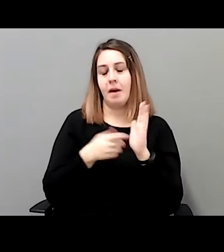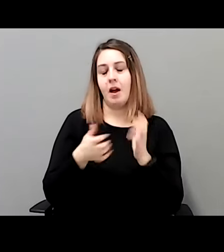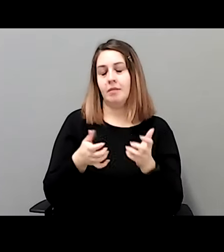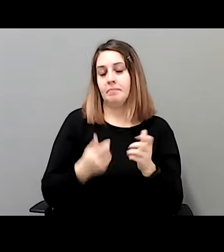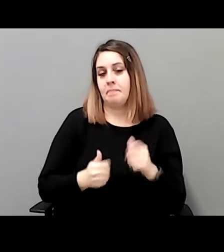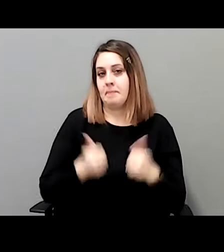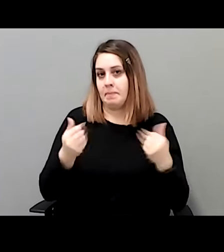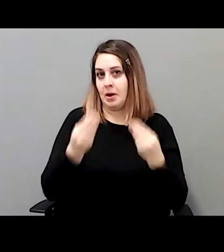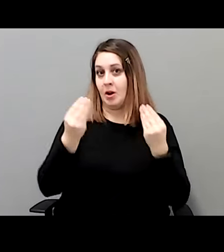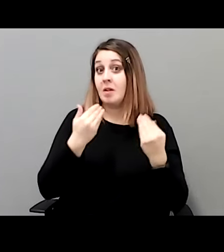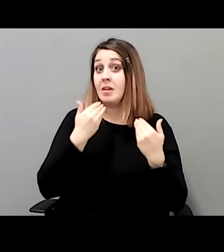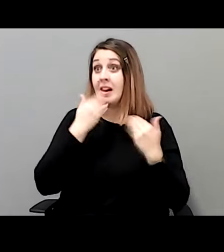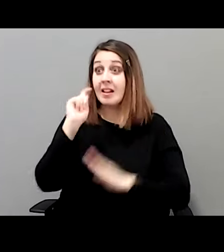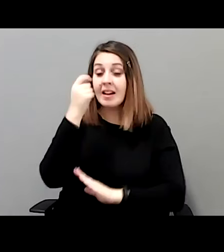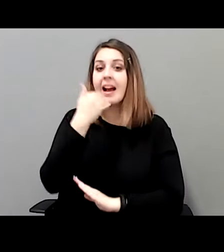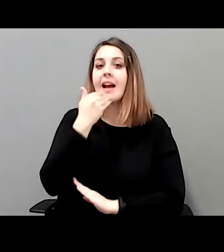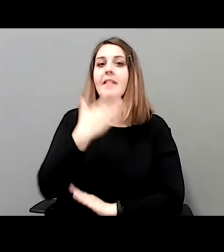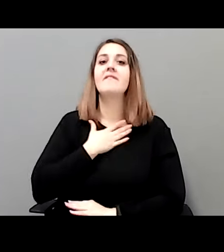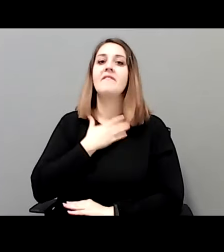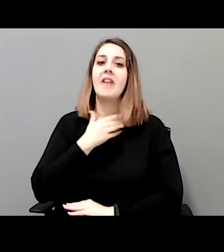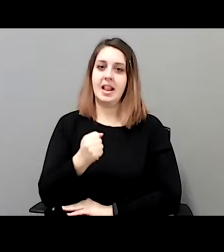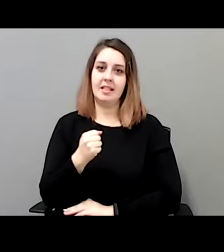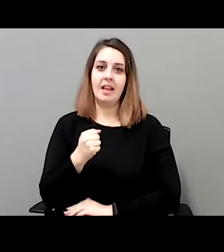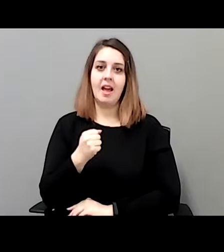sido posible gracias a la valentía